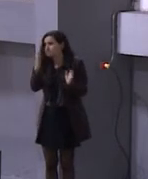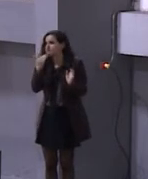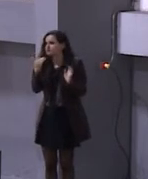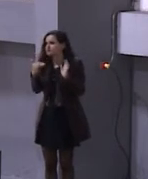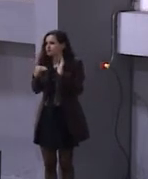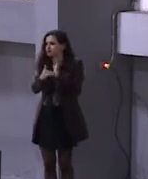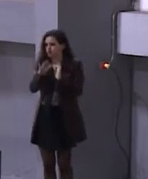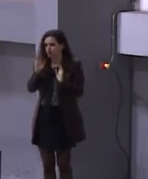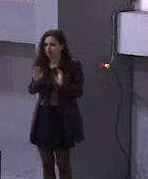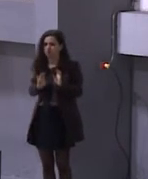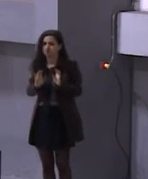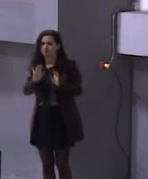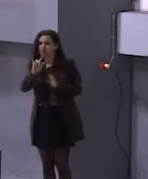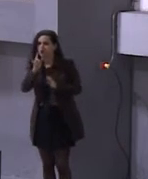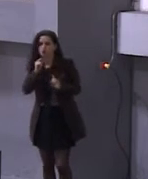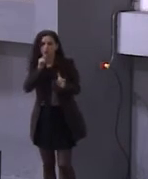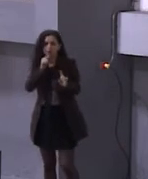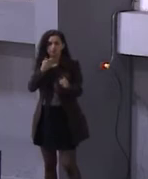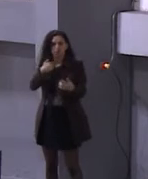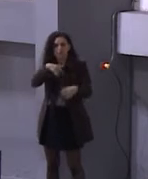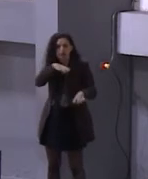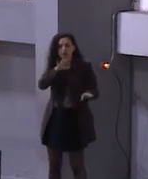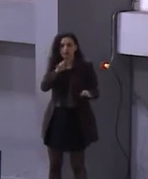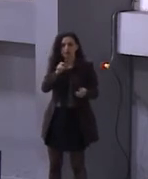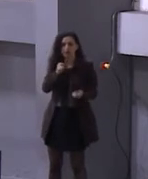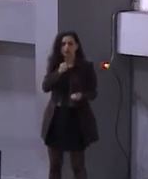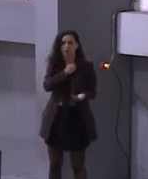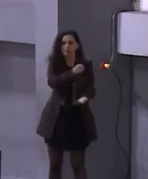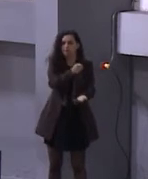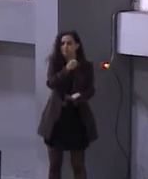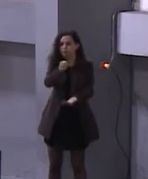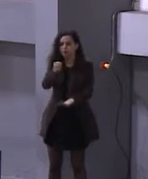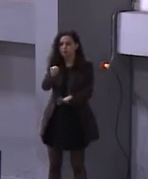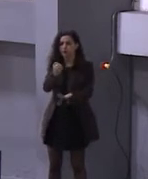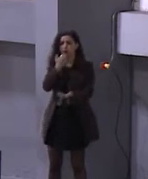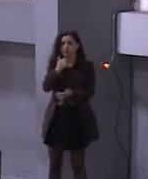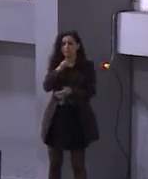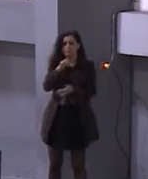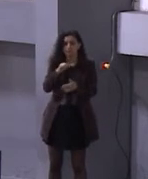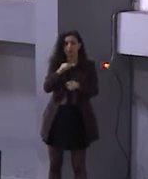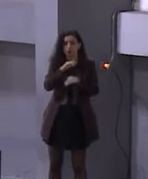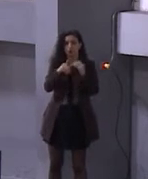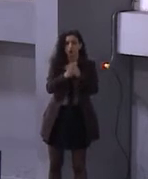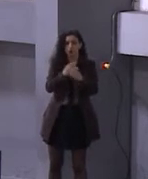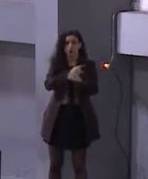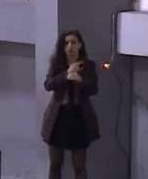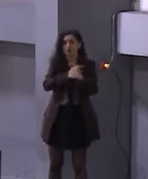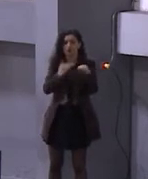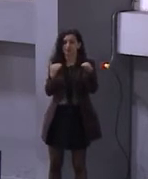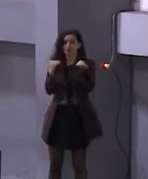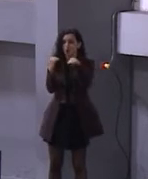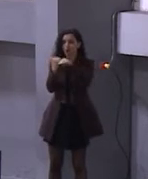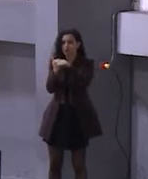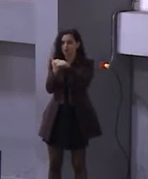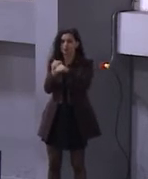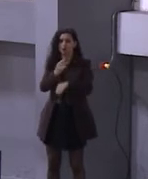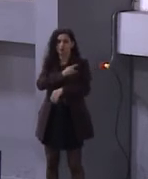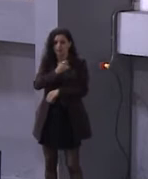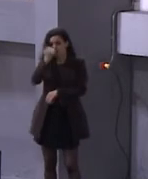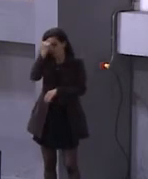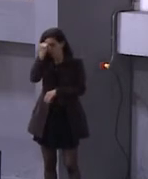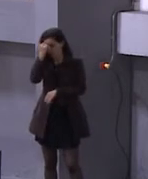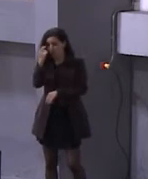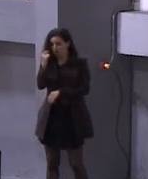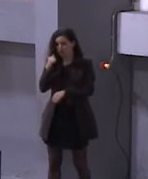una tendencia hacia distribuir conforme disminución de brechas, la universidad baja en recursos, la Universidad